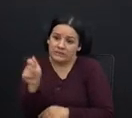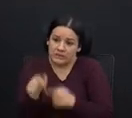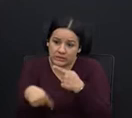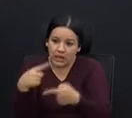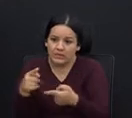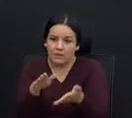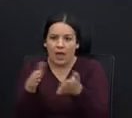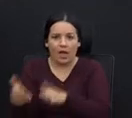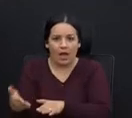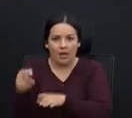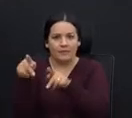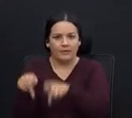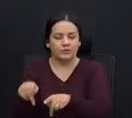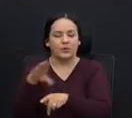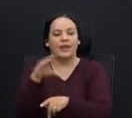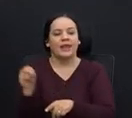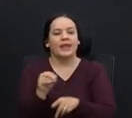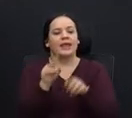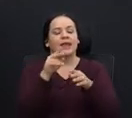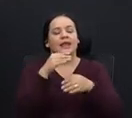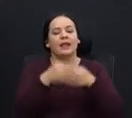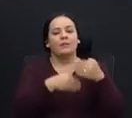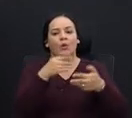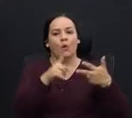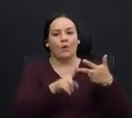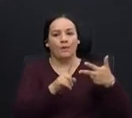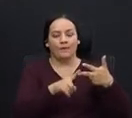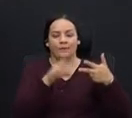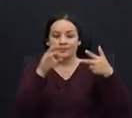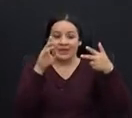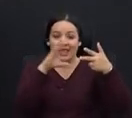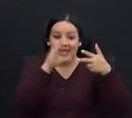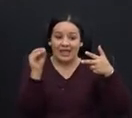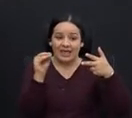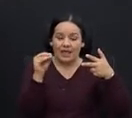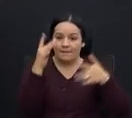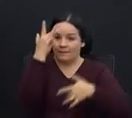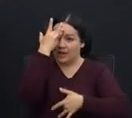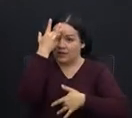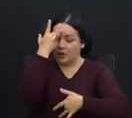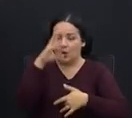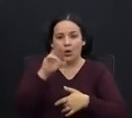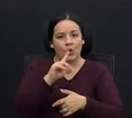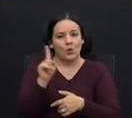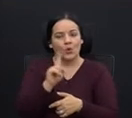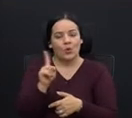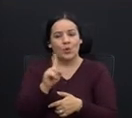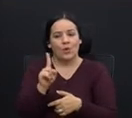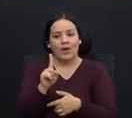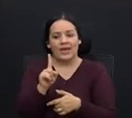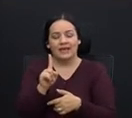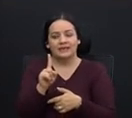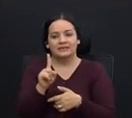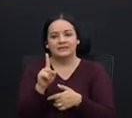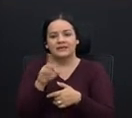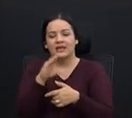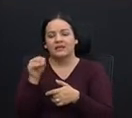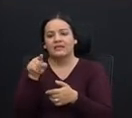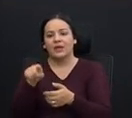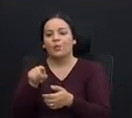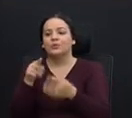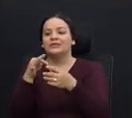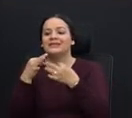del diagnóstico, la enfermedad o condición patológica no es susceptible de un tratamiento conocido y de